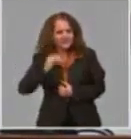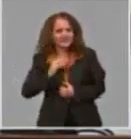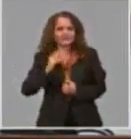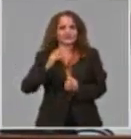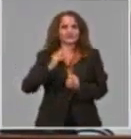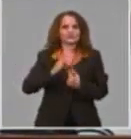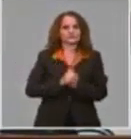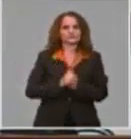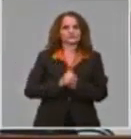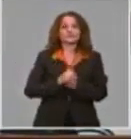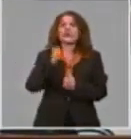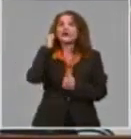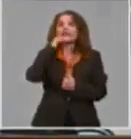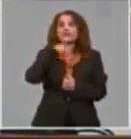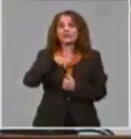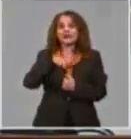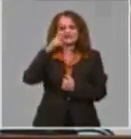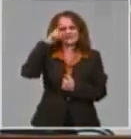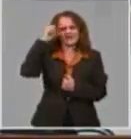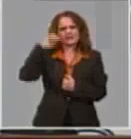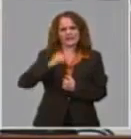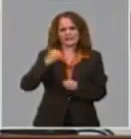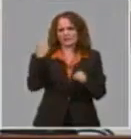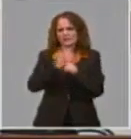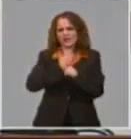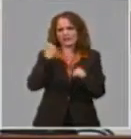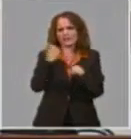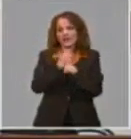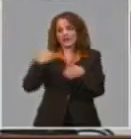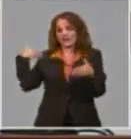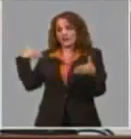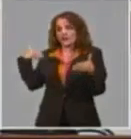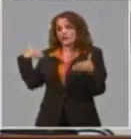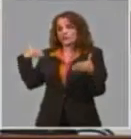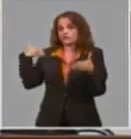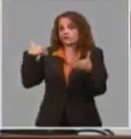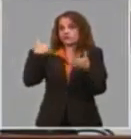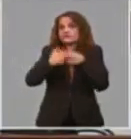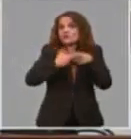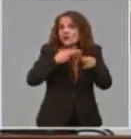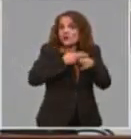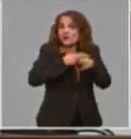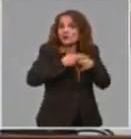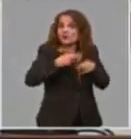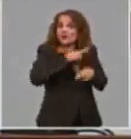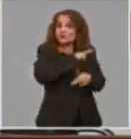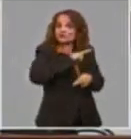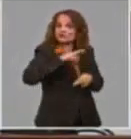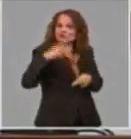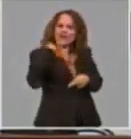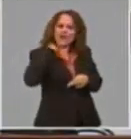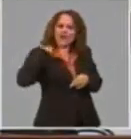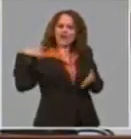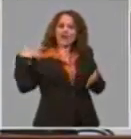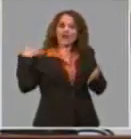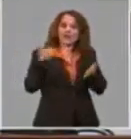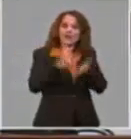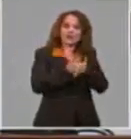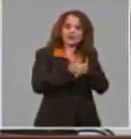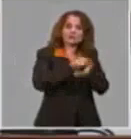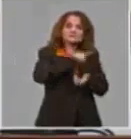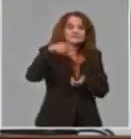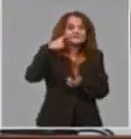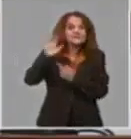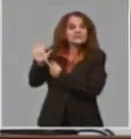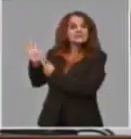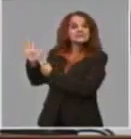de continuidad de la revolución que de una manera muy fehaciente se ha expresado en qué, en la